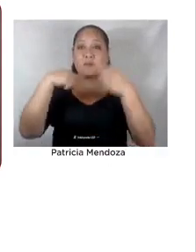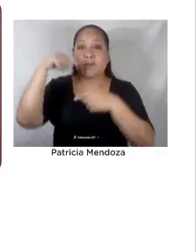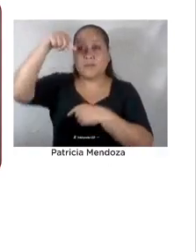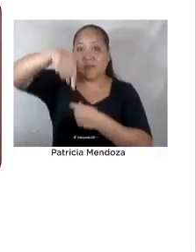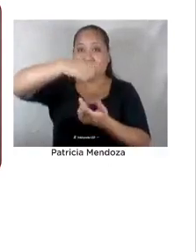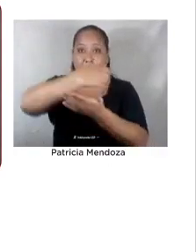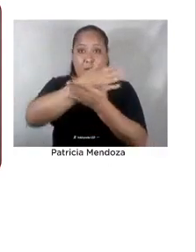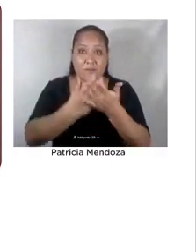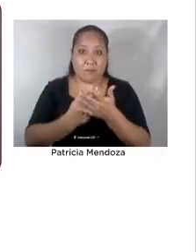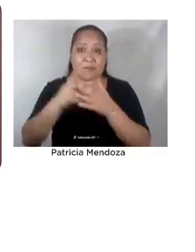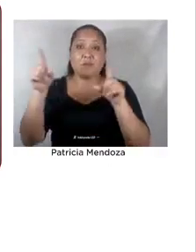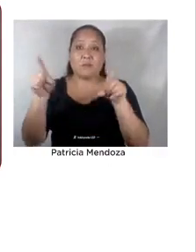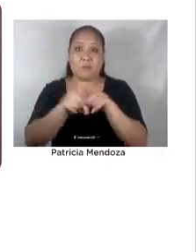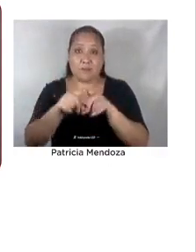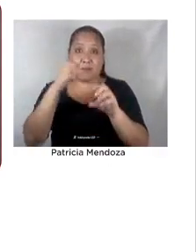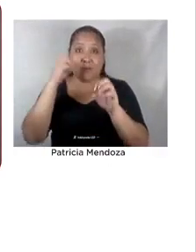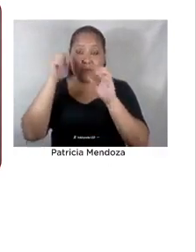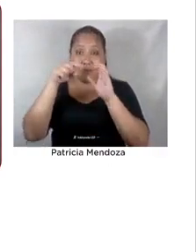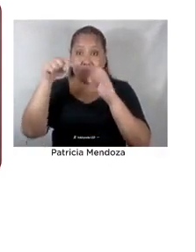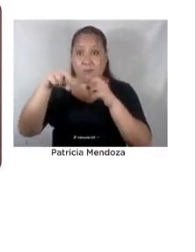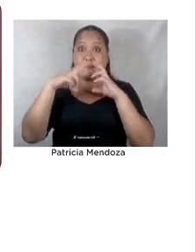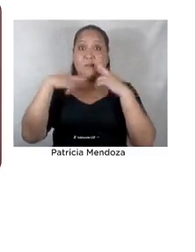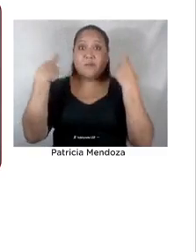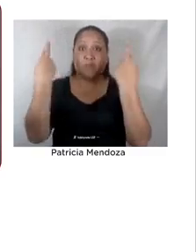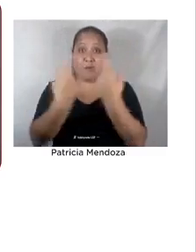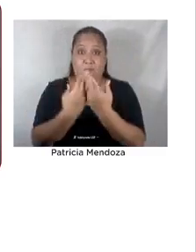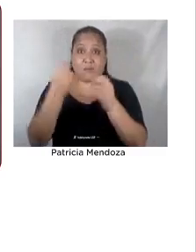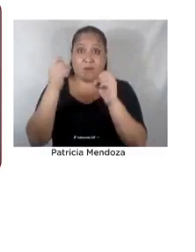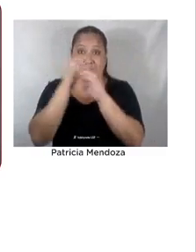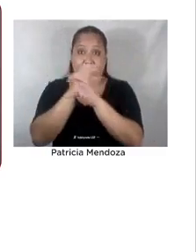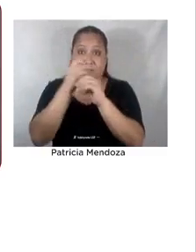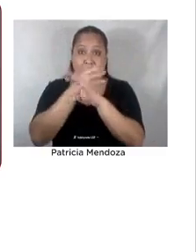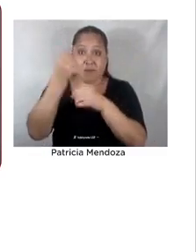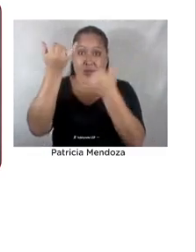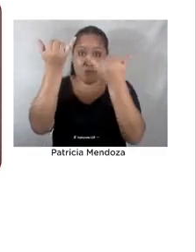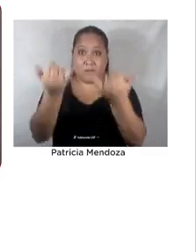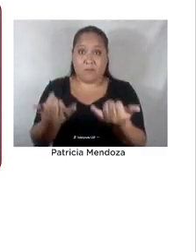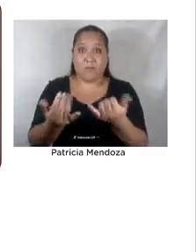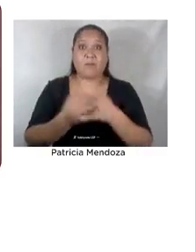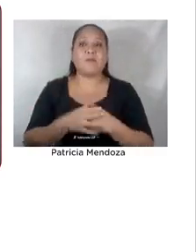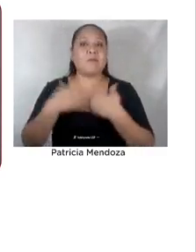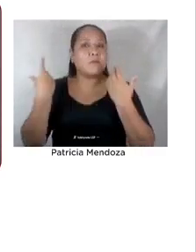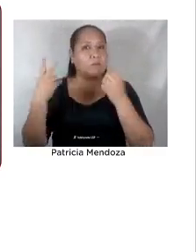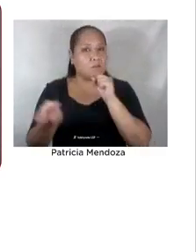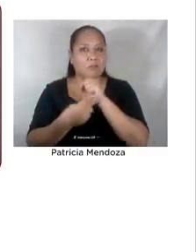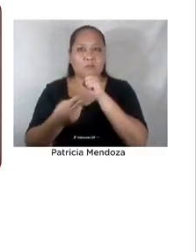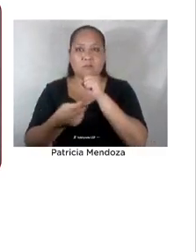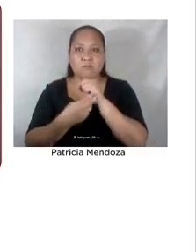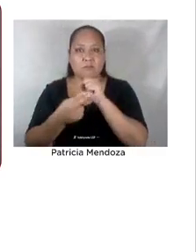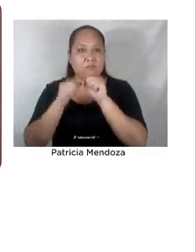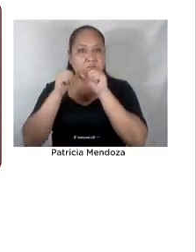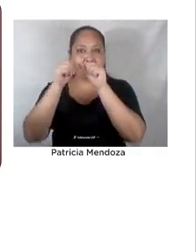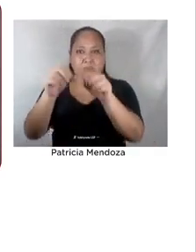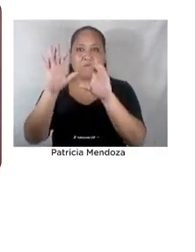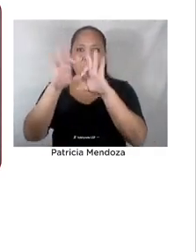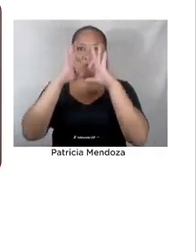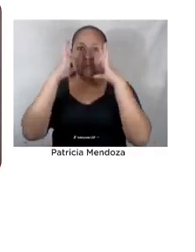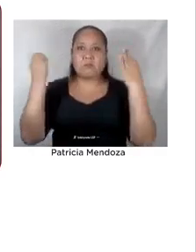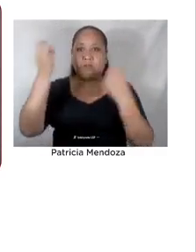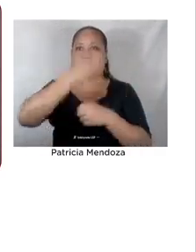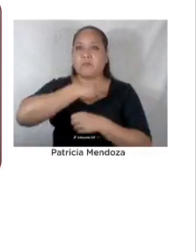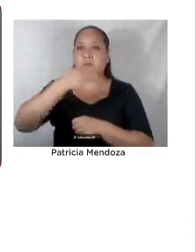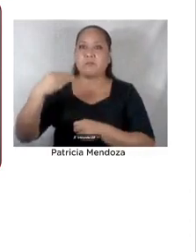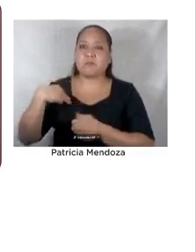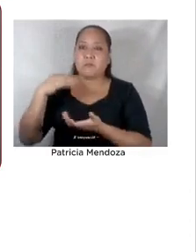edición, esta transmisión del evento webinar que hemos tenido el día de hoy, va a permanecer en el Facebook del